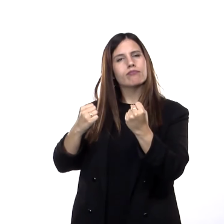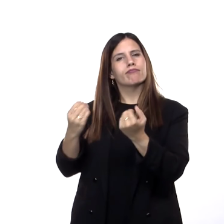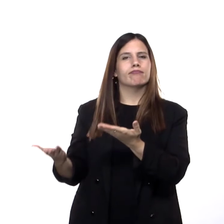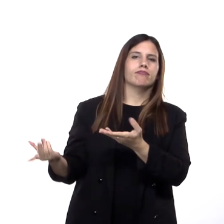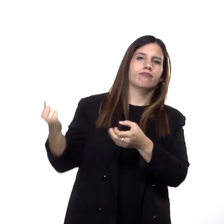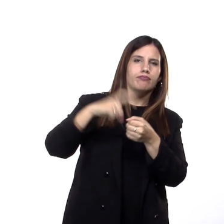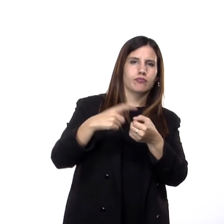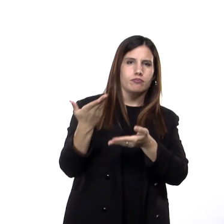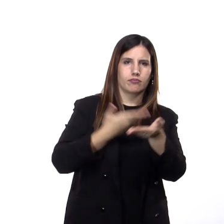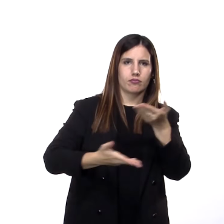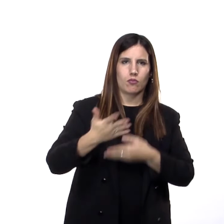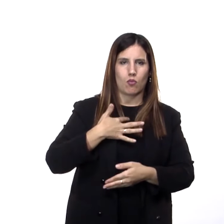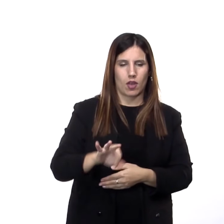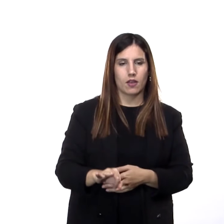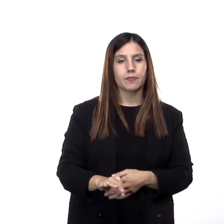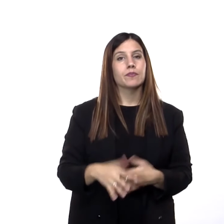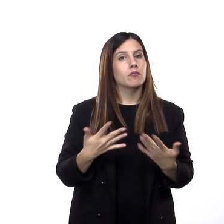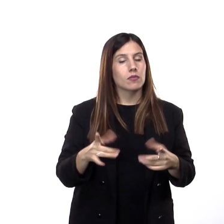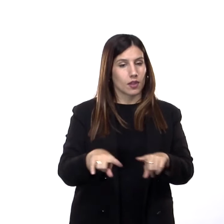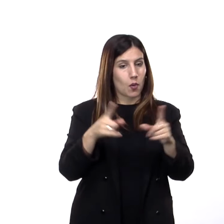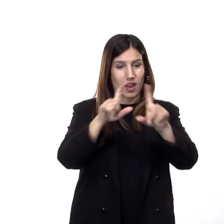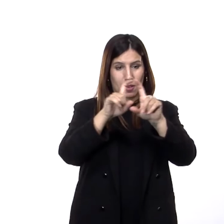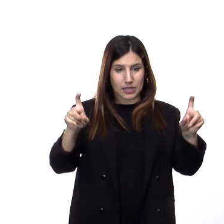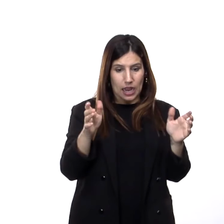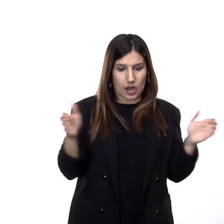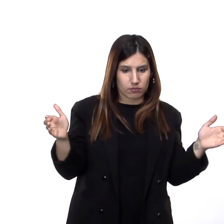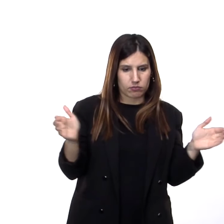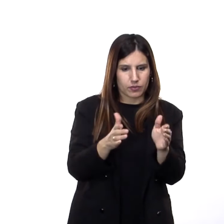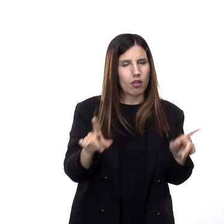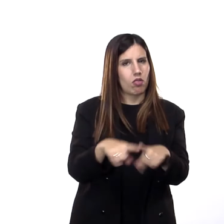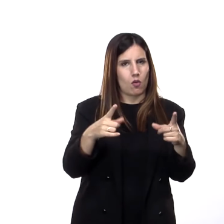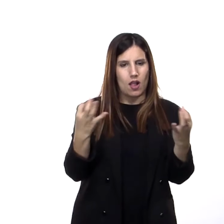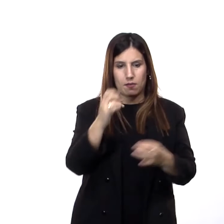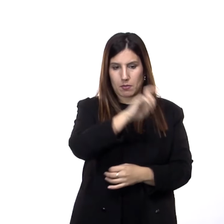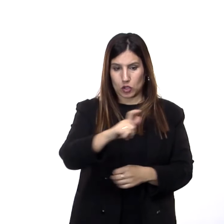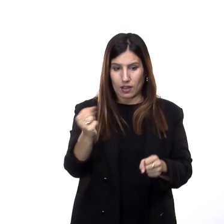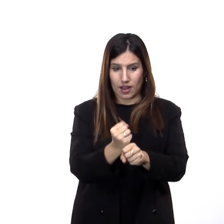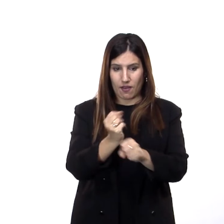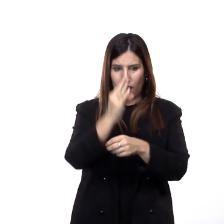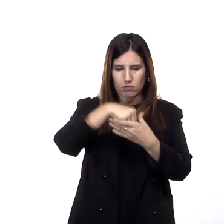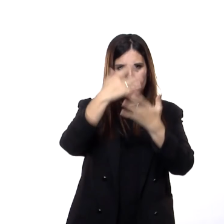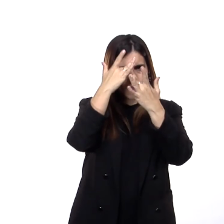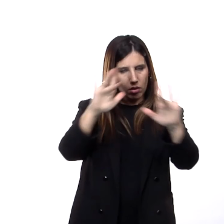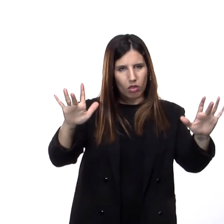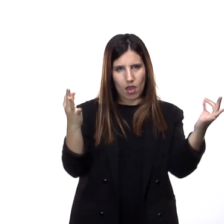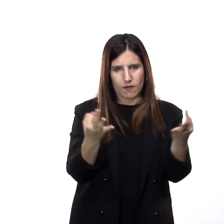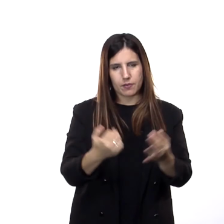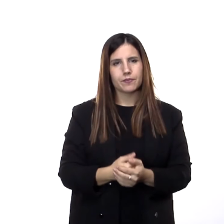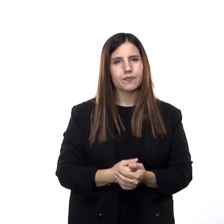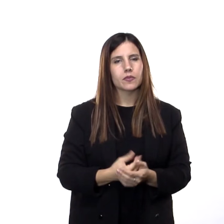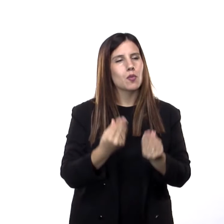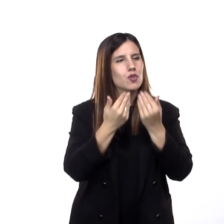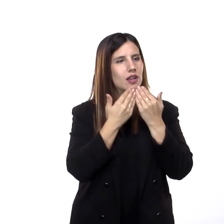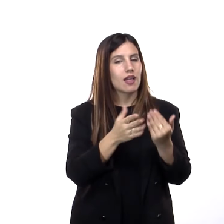y concienciar a sus en jesús digamos trabajadores muchas gracias ignacio y para terminar